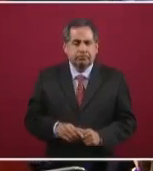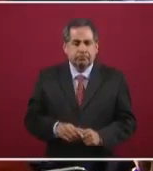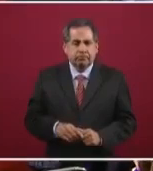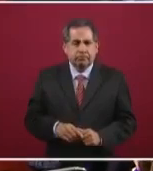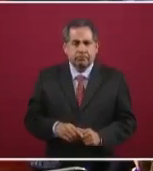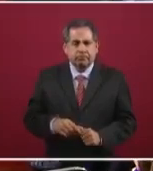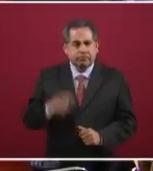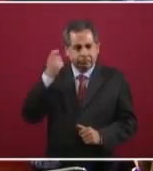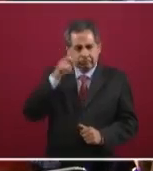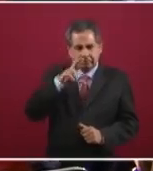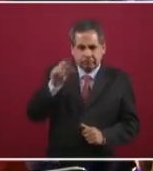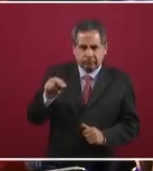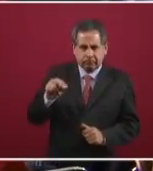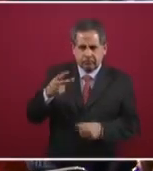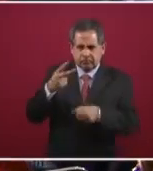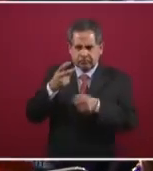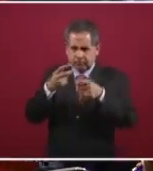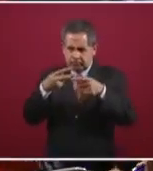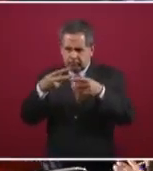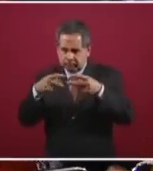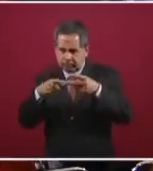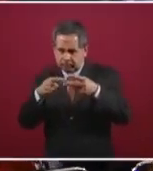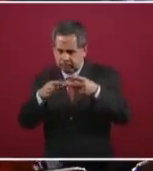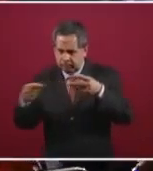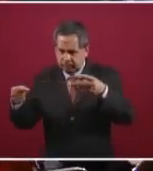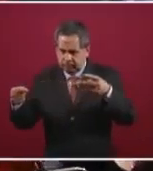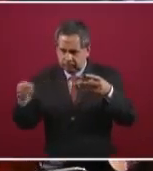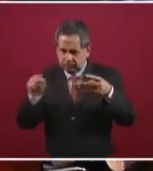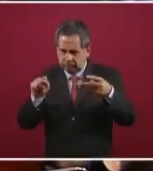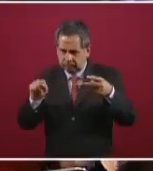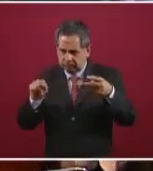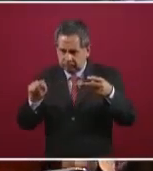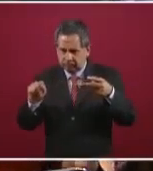Es Quintana Roo, pero el segundo.